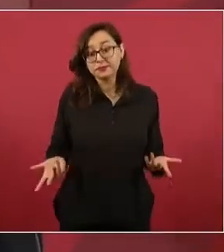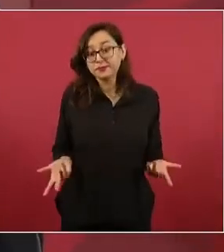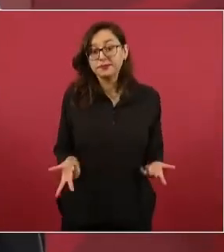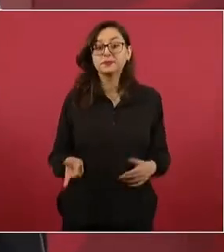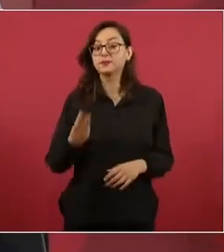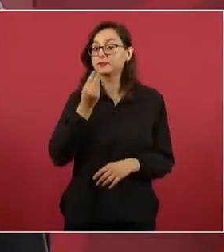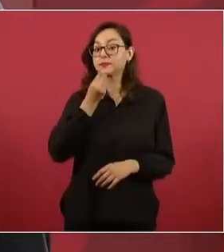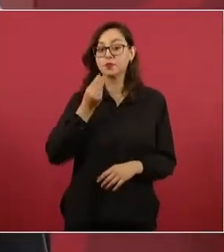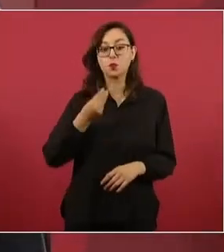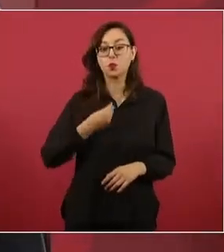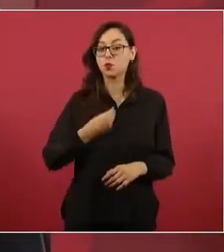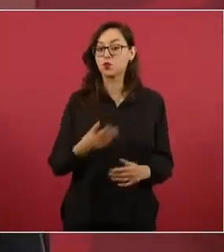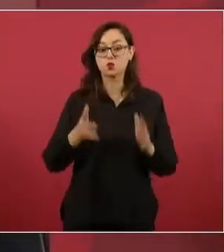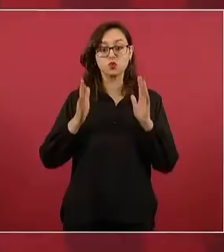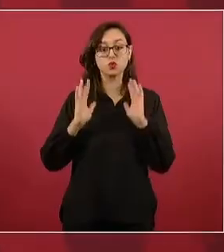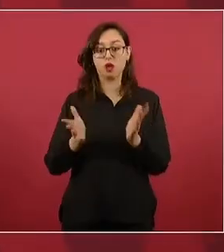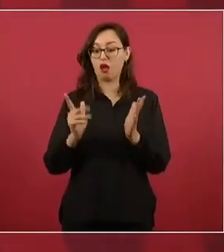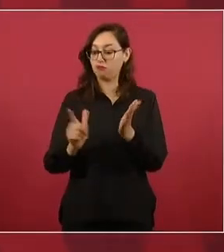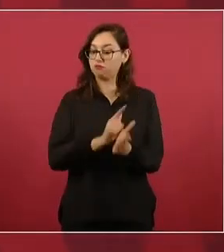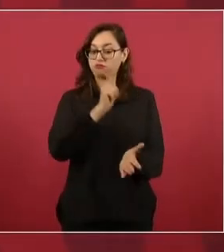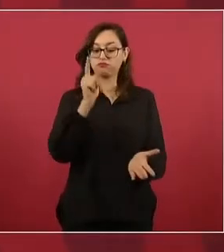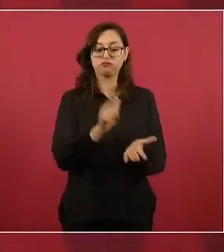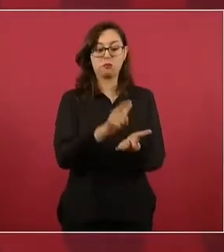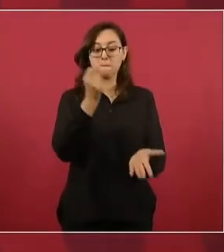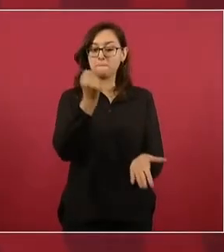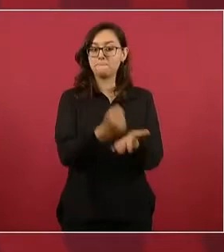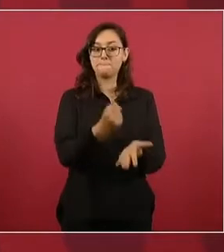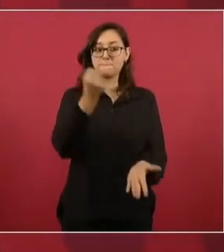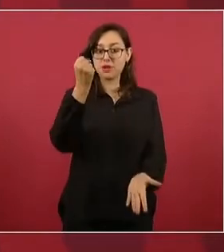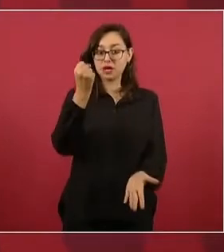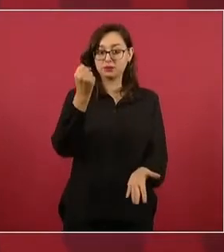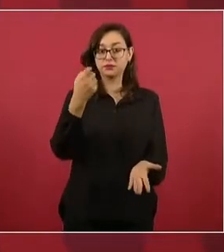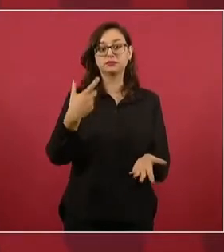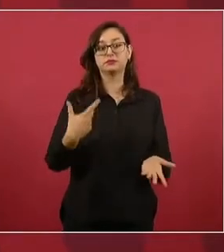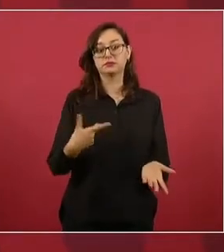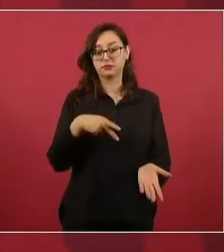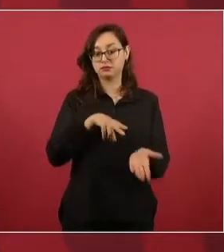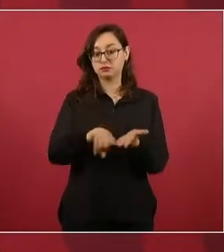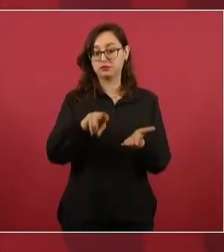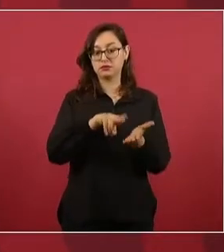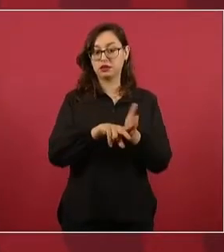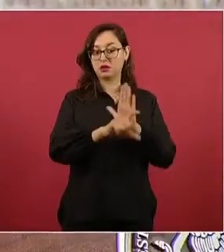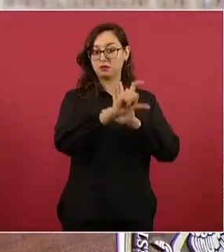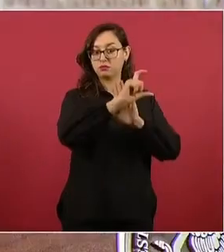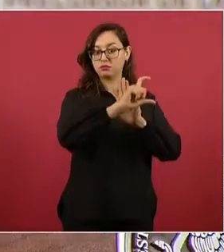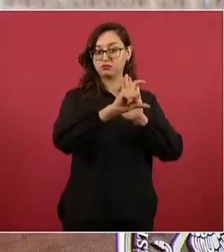lo del nuevo etiquetado y es vigente